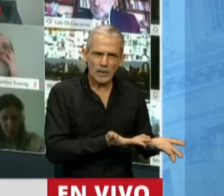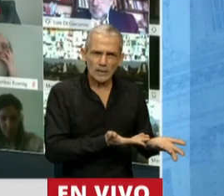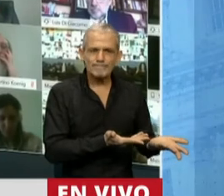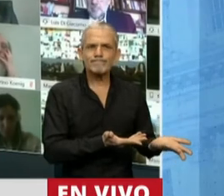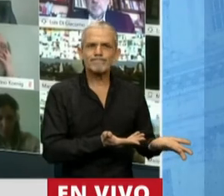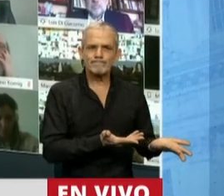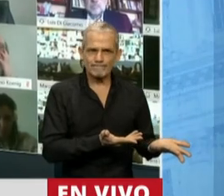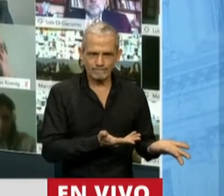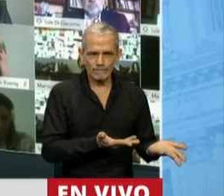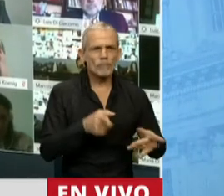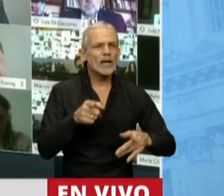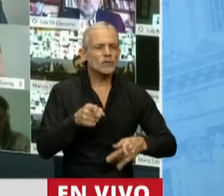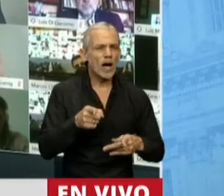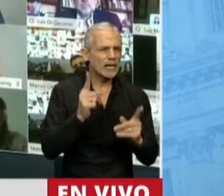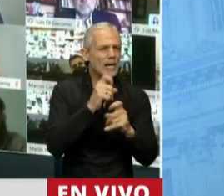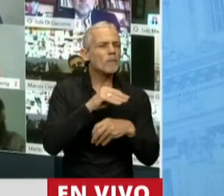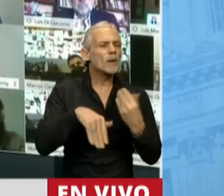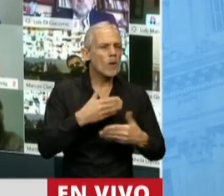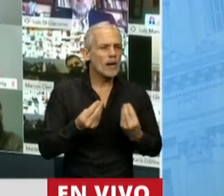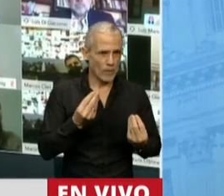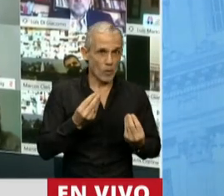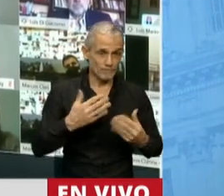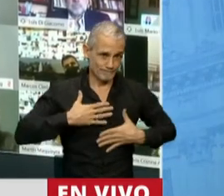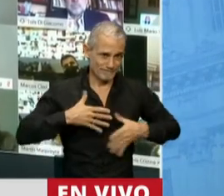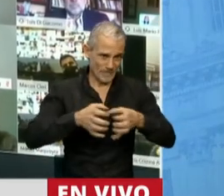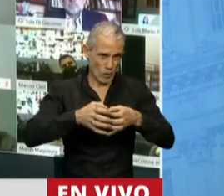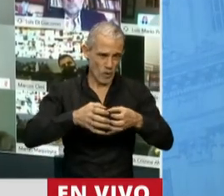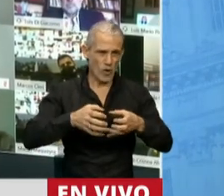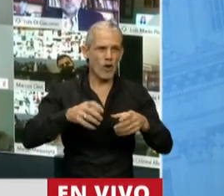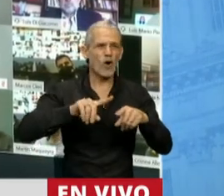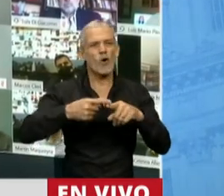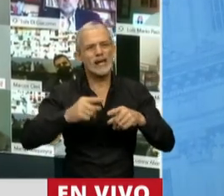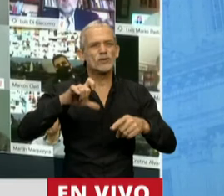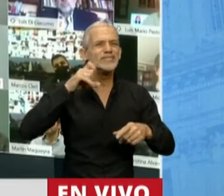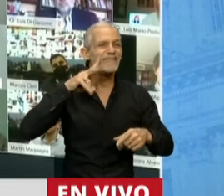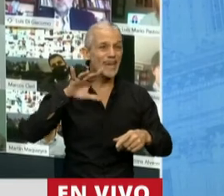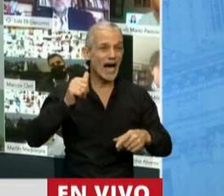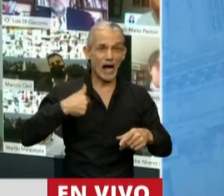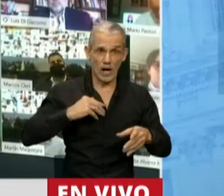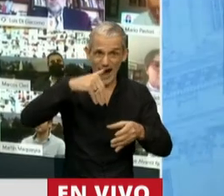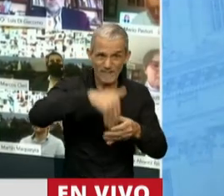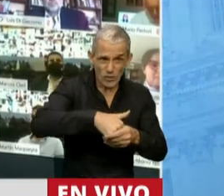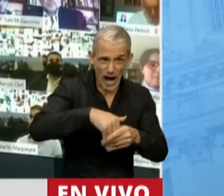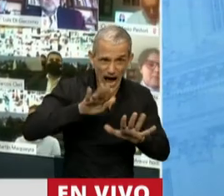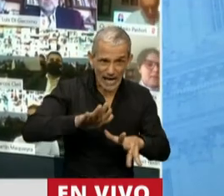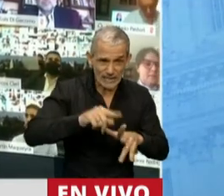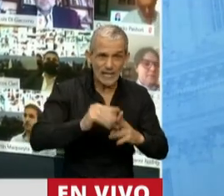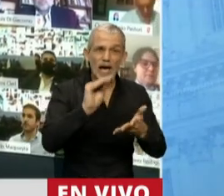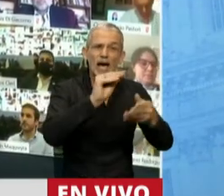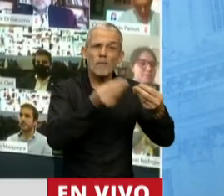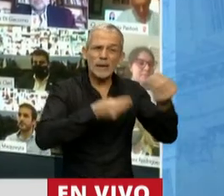claramente, señor presidente, lo que quiero decir en nombre de la coalición cívica es que nosotros no podemos acompañar una